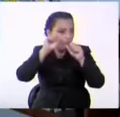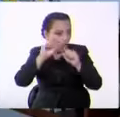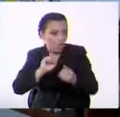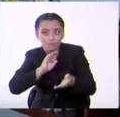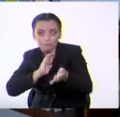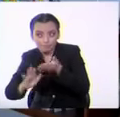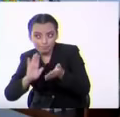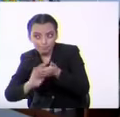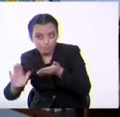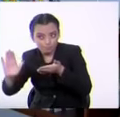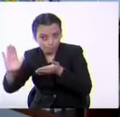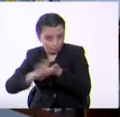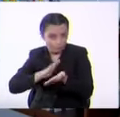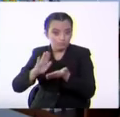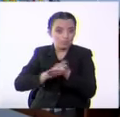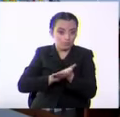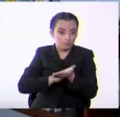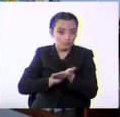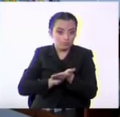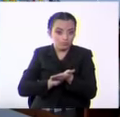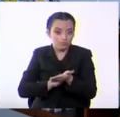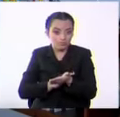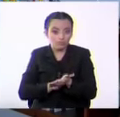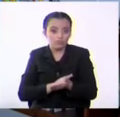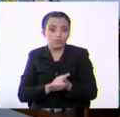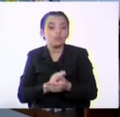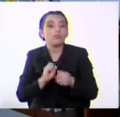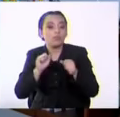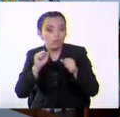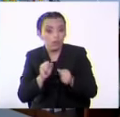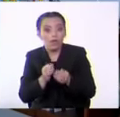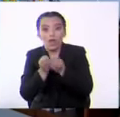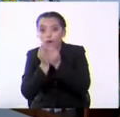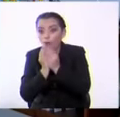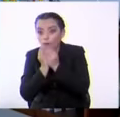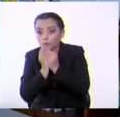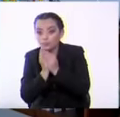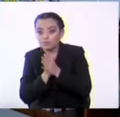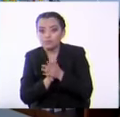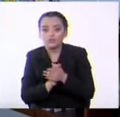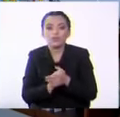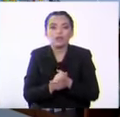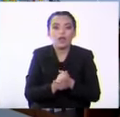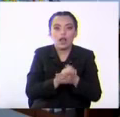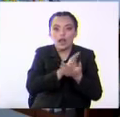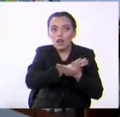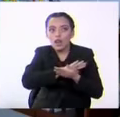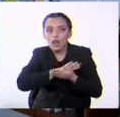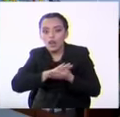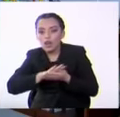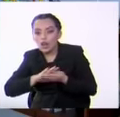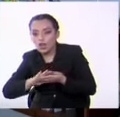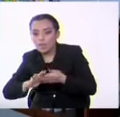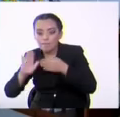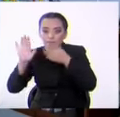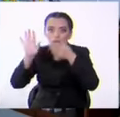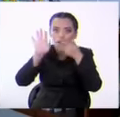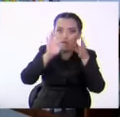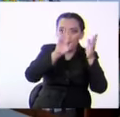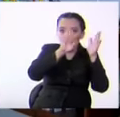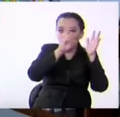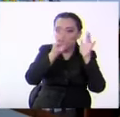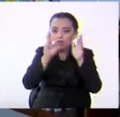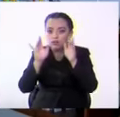pueden cobrar por el agua, ¿sí? También pueden limpiar el aire. Algunas especies vegetales son